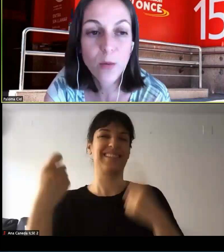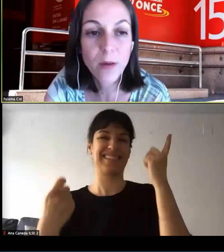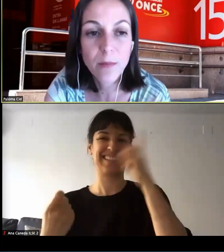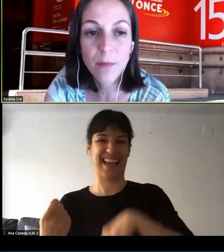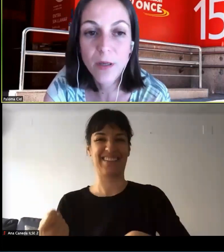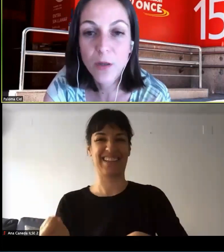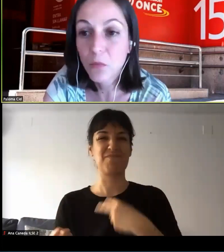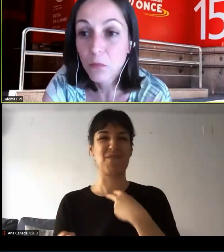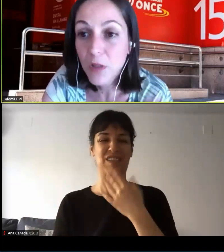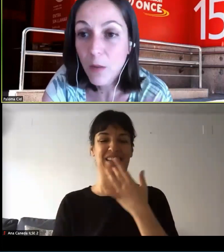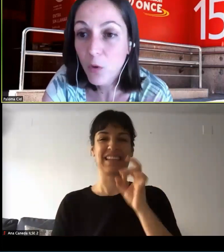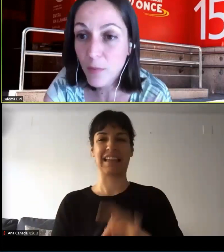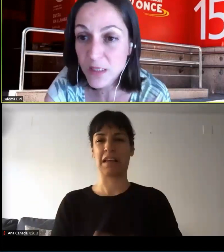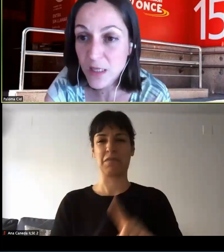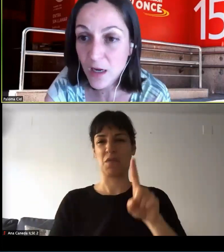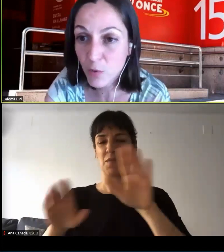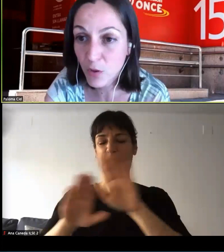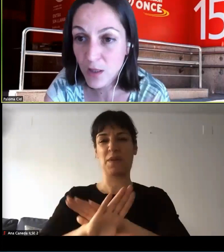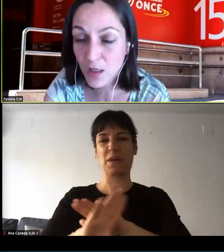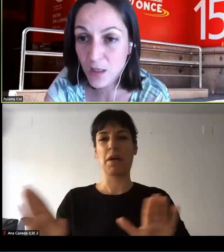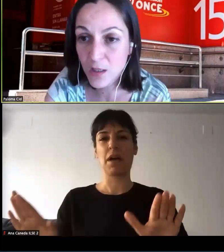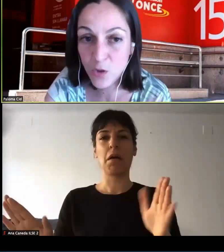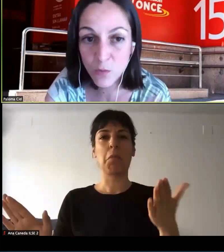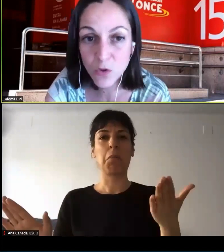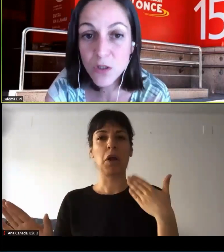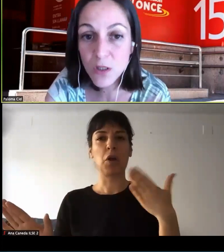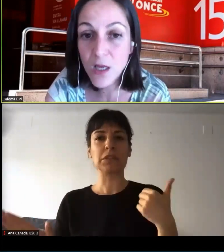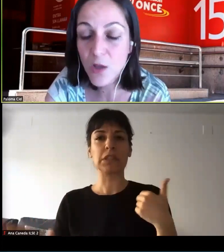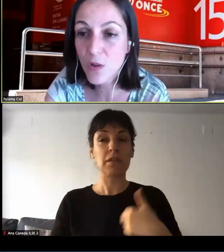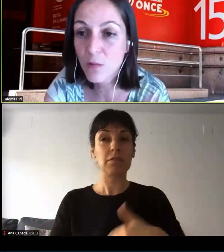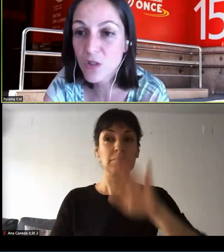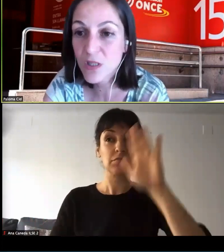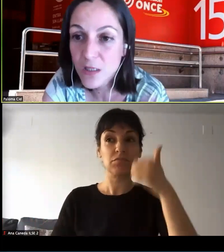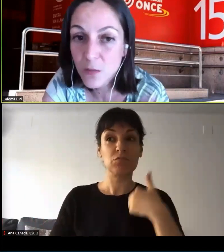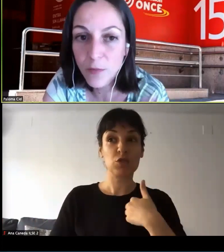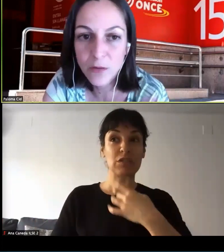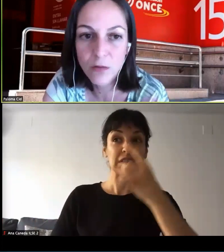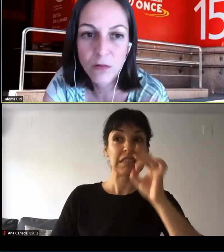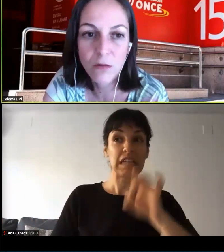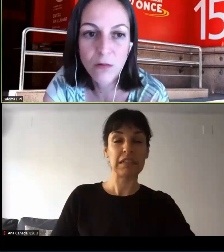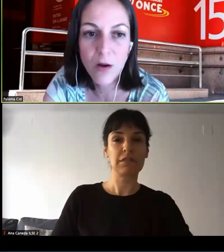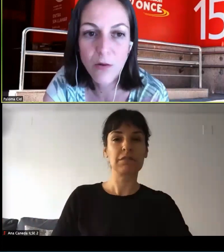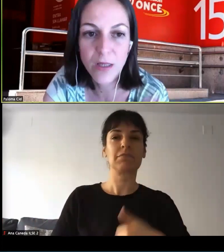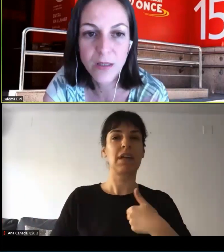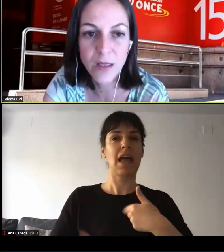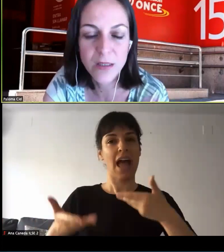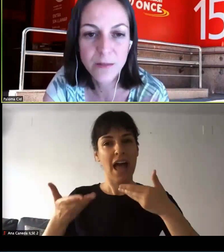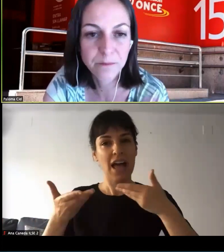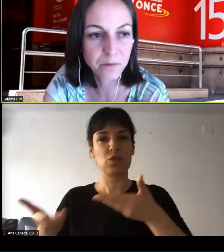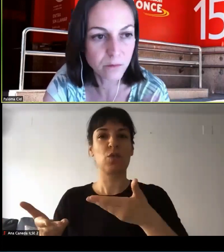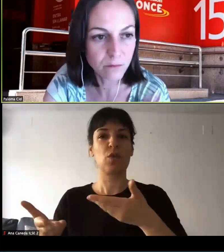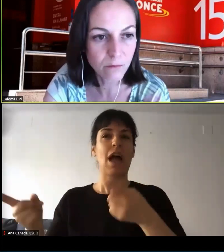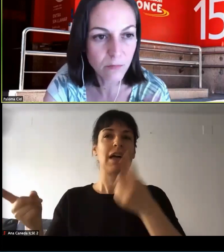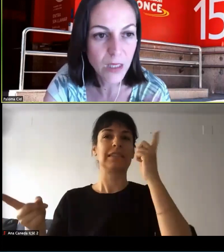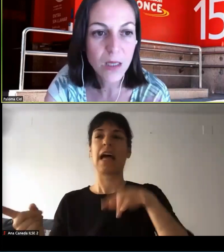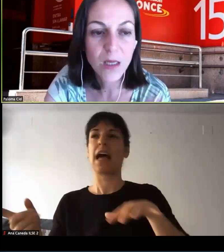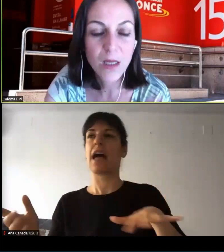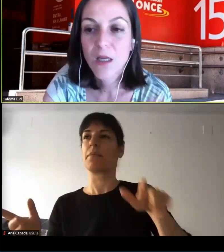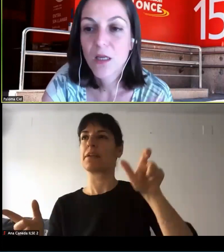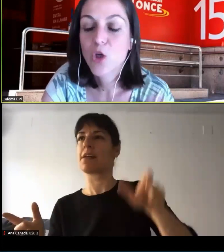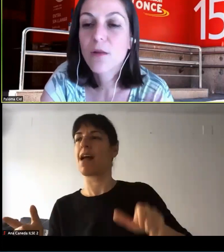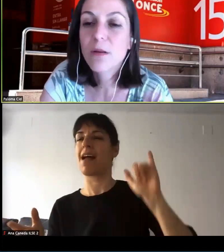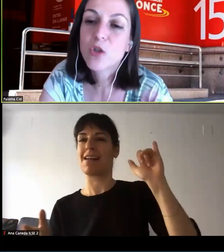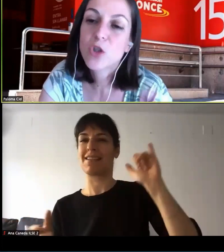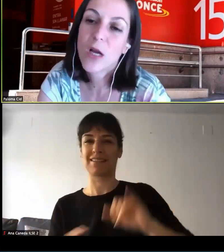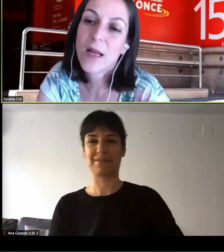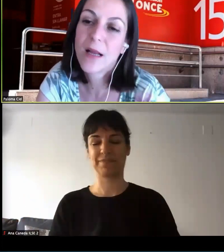haber problema, pero tampoco pasa nada por decir quiénes somos y ayudamos en ese momento a orientarse.